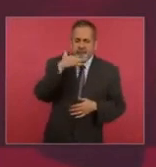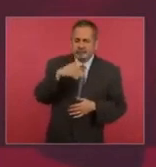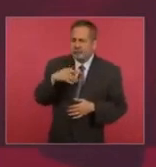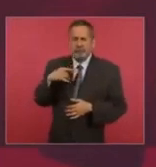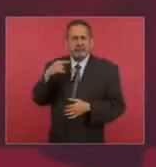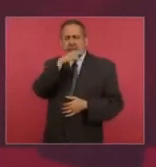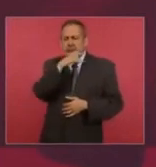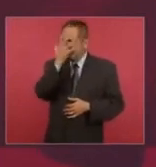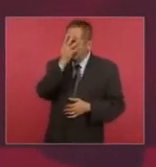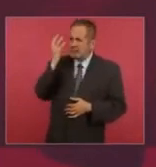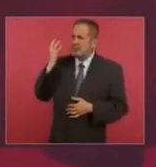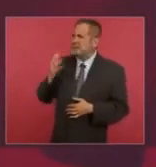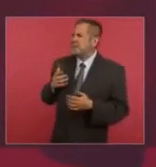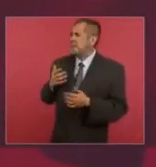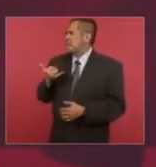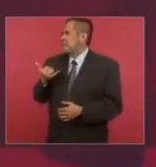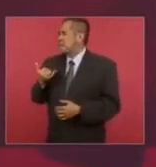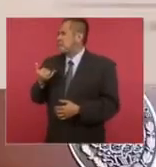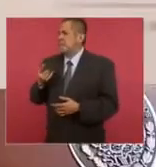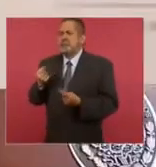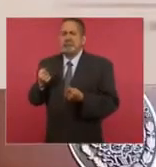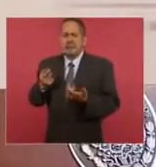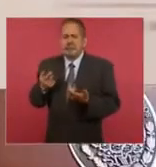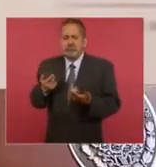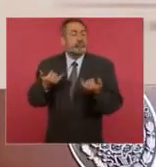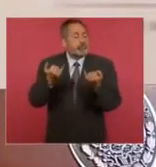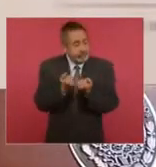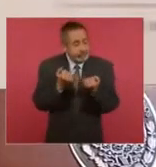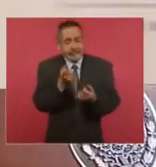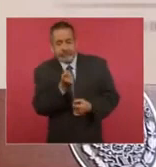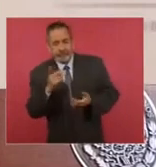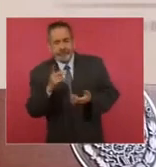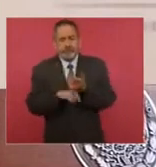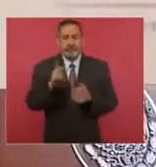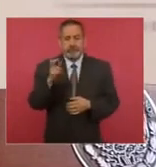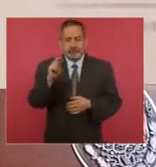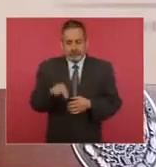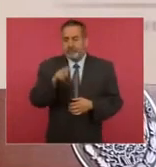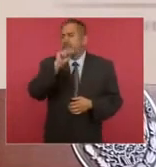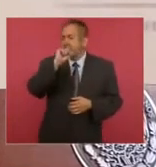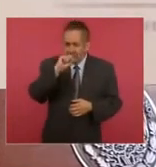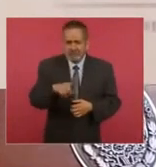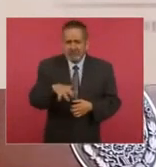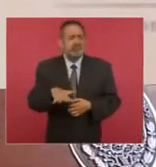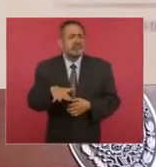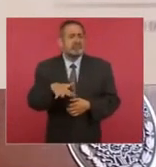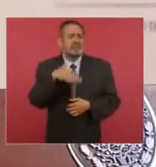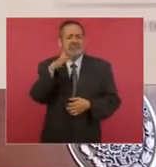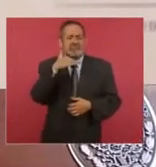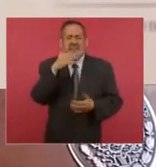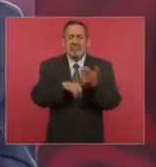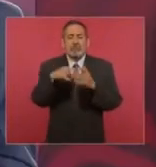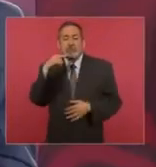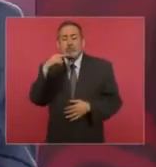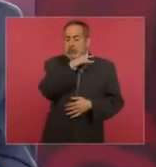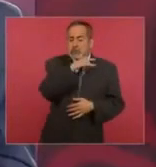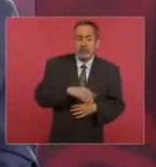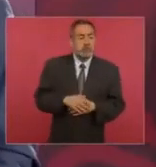cínicos y también algunos panistas No todos son corruptos hipócritas